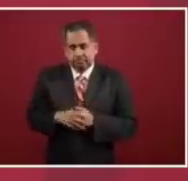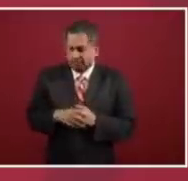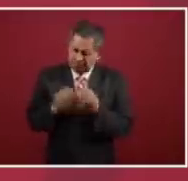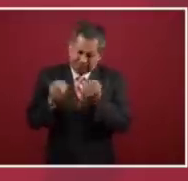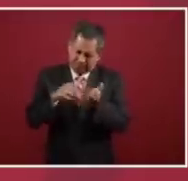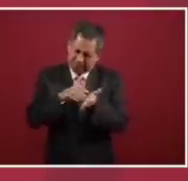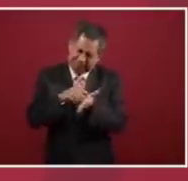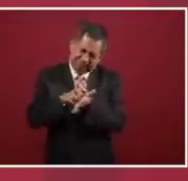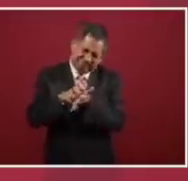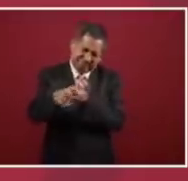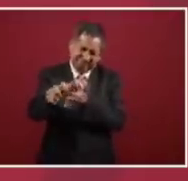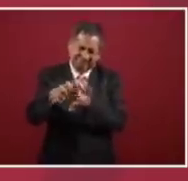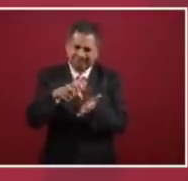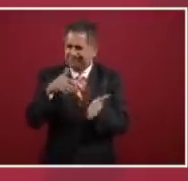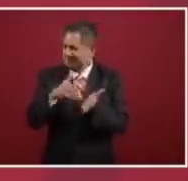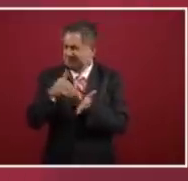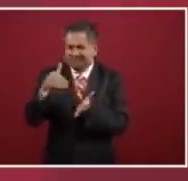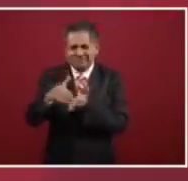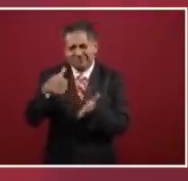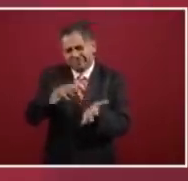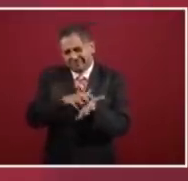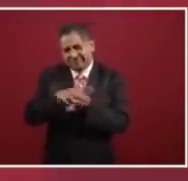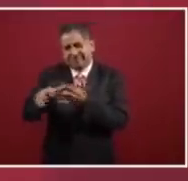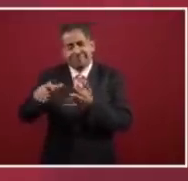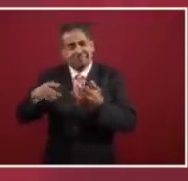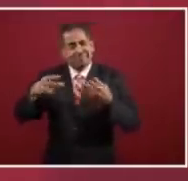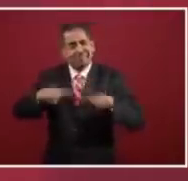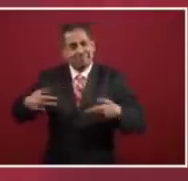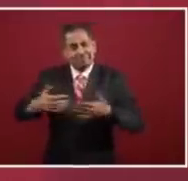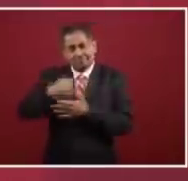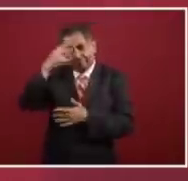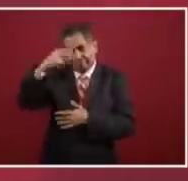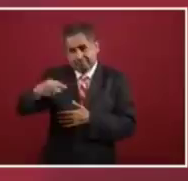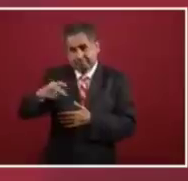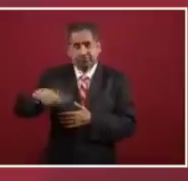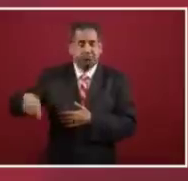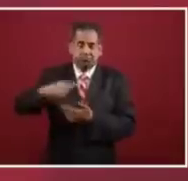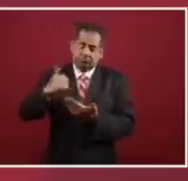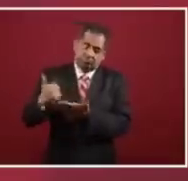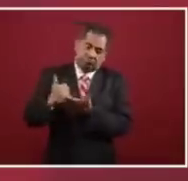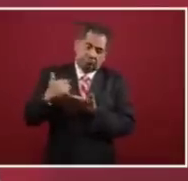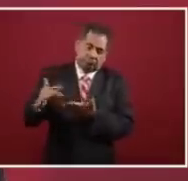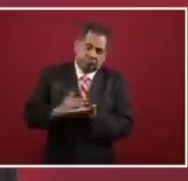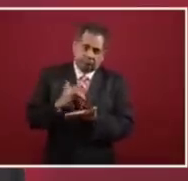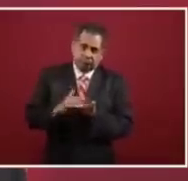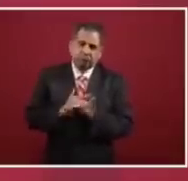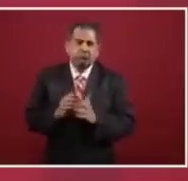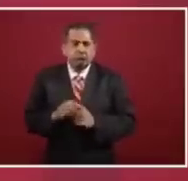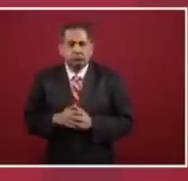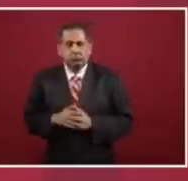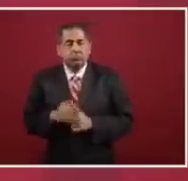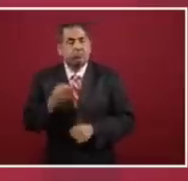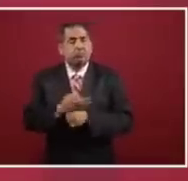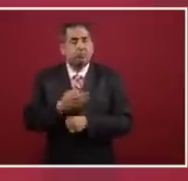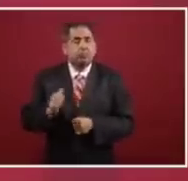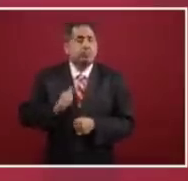muchos, millones que nos están apoyando. Y